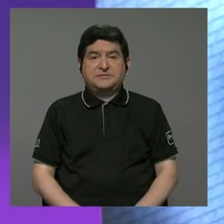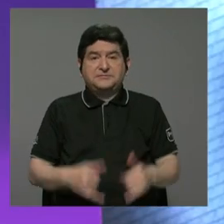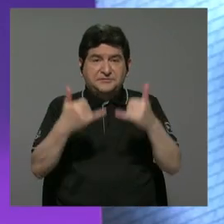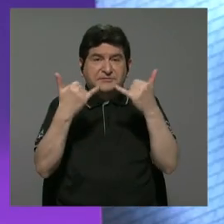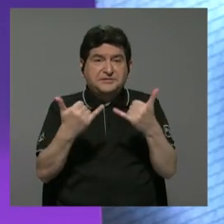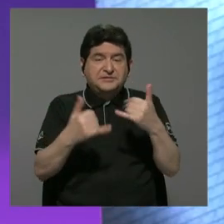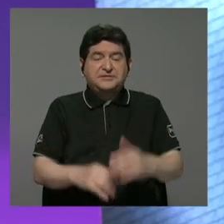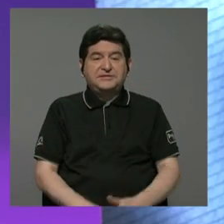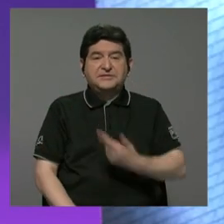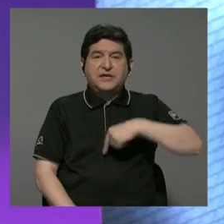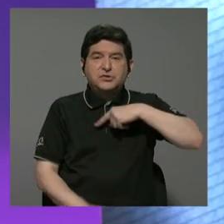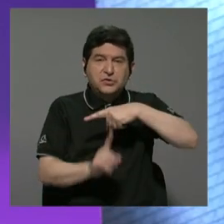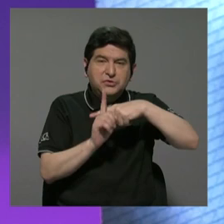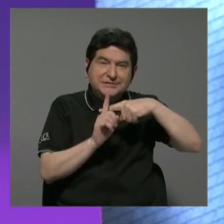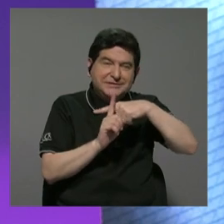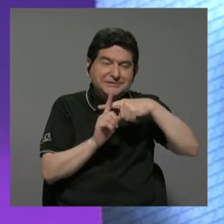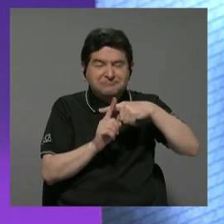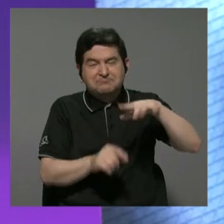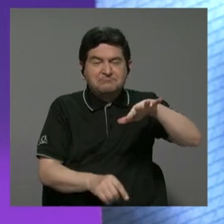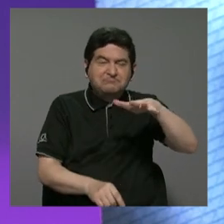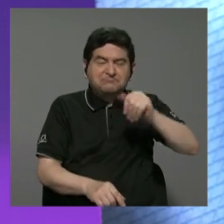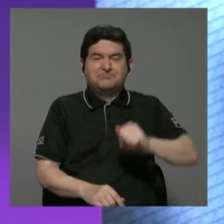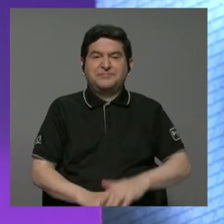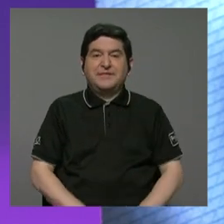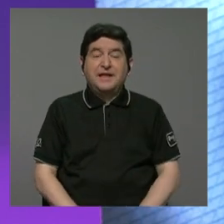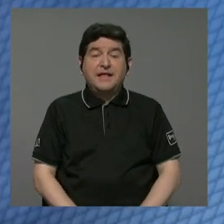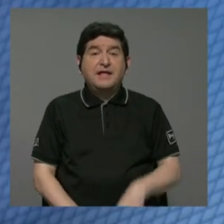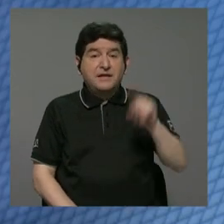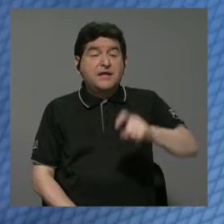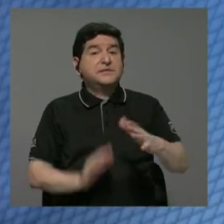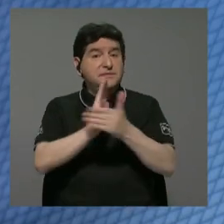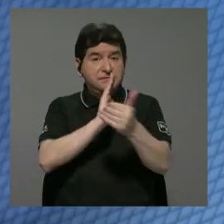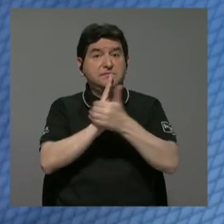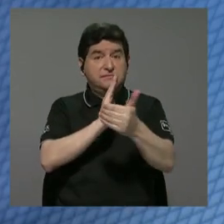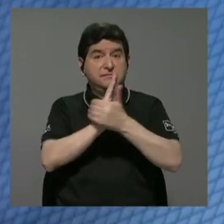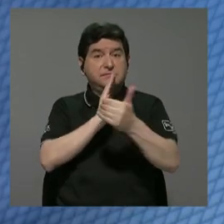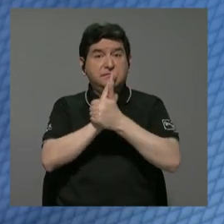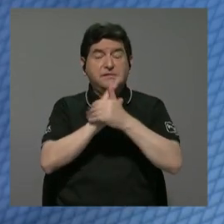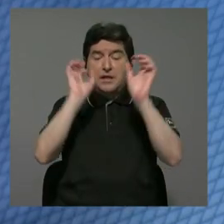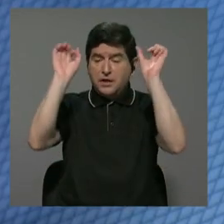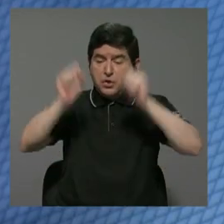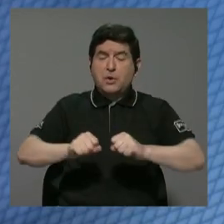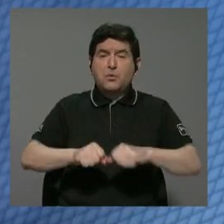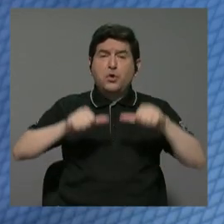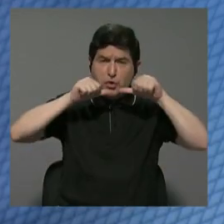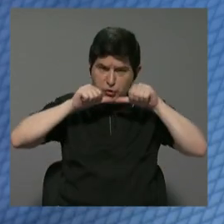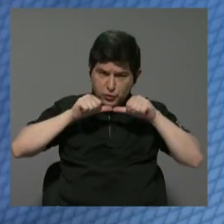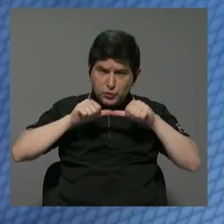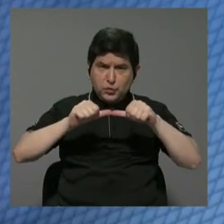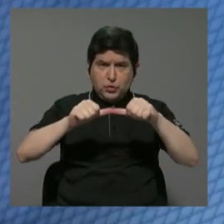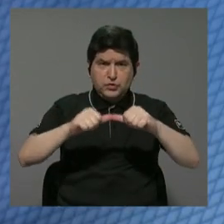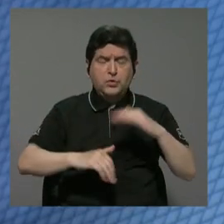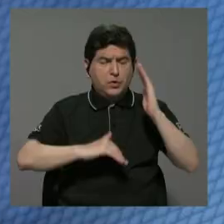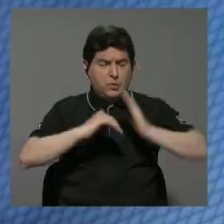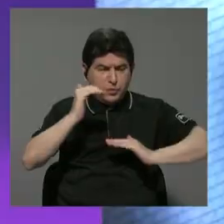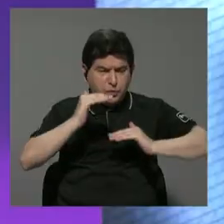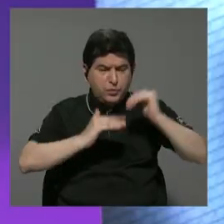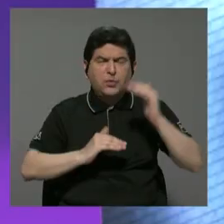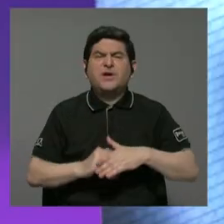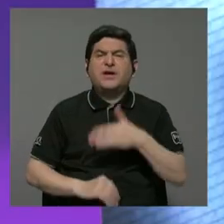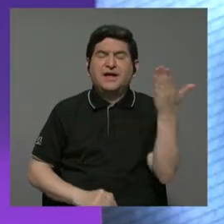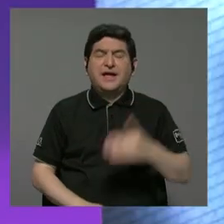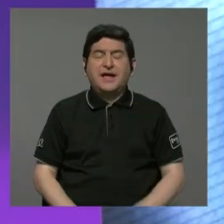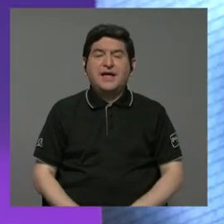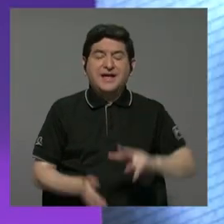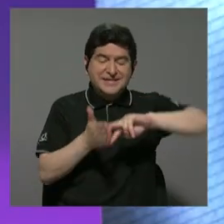digamos, en la medianía, ¿verdad?, tener la capacidad de seguir construyendo ese sentido